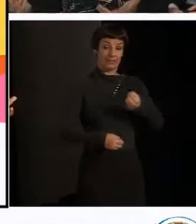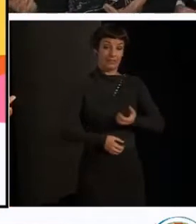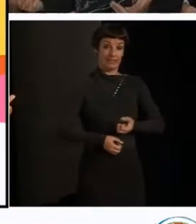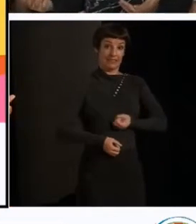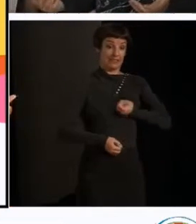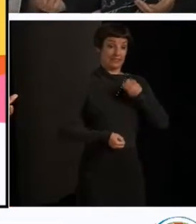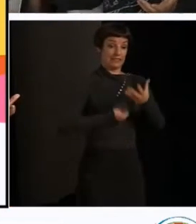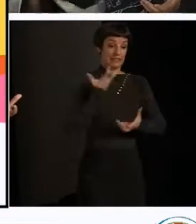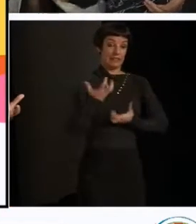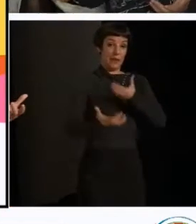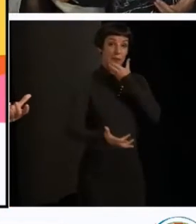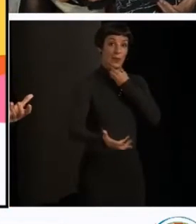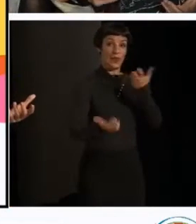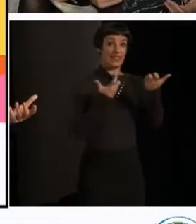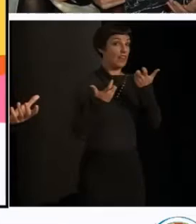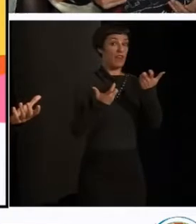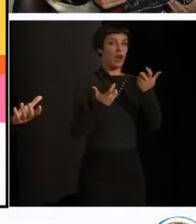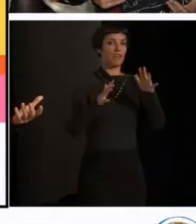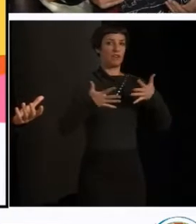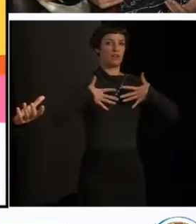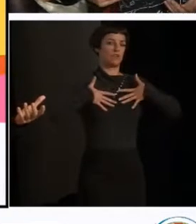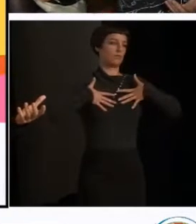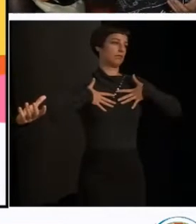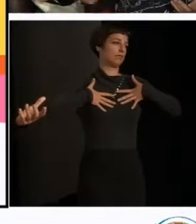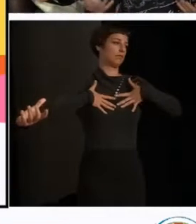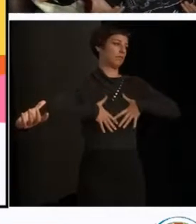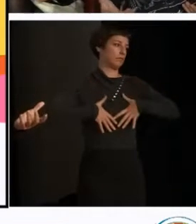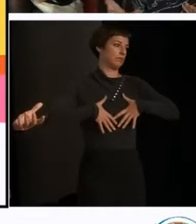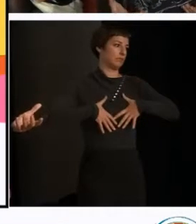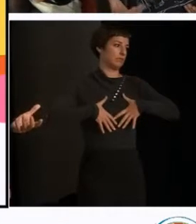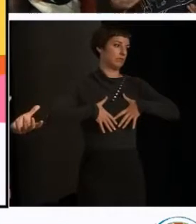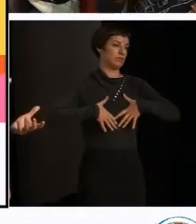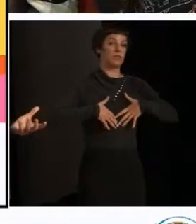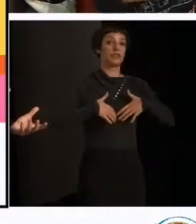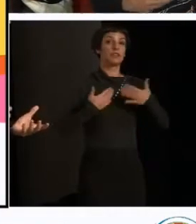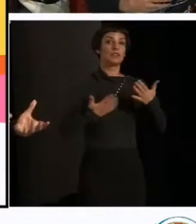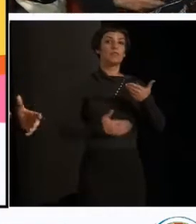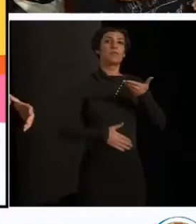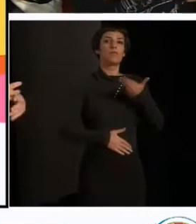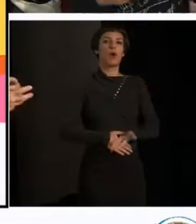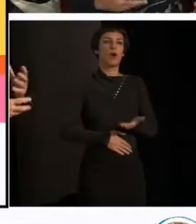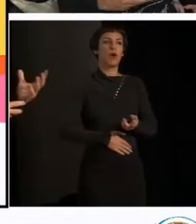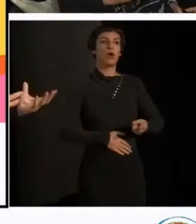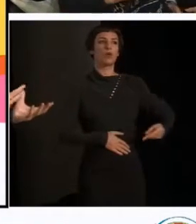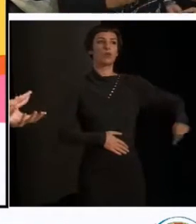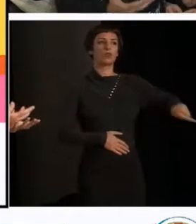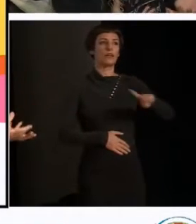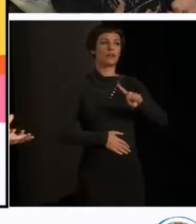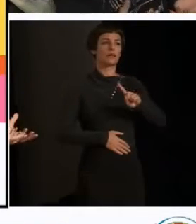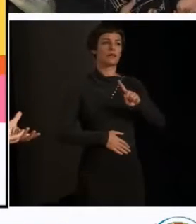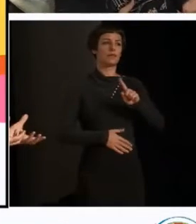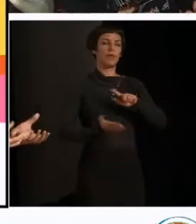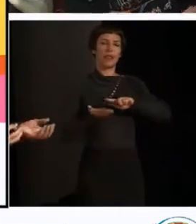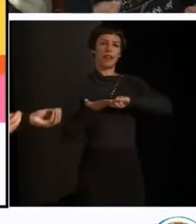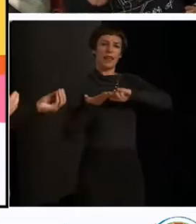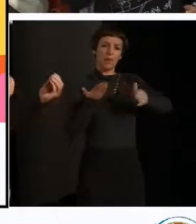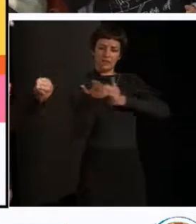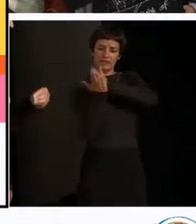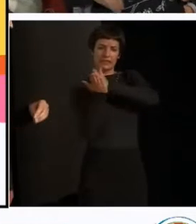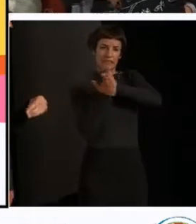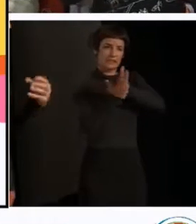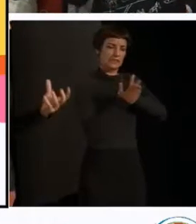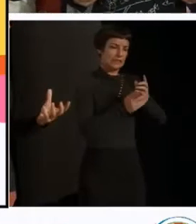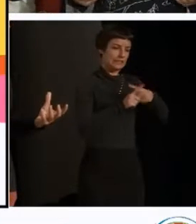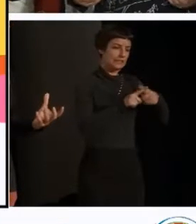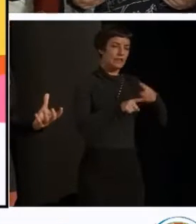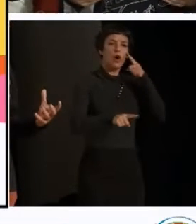la belleza se somatiza. Por lo tanto, es muy importante tener diferentes lenguajes para